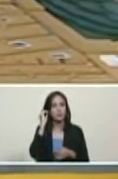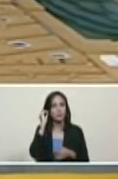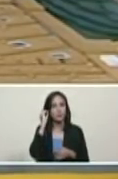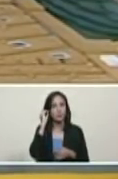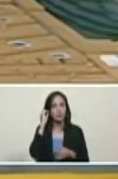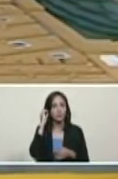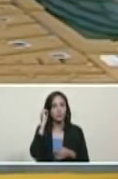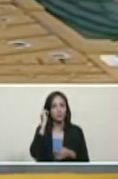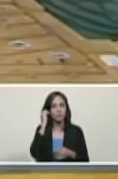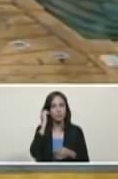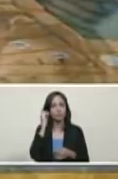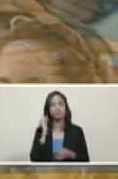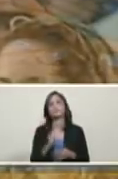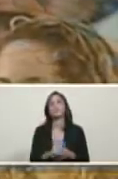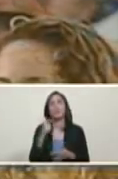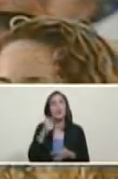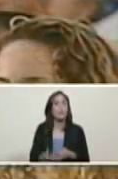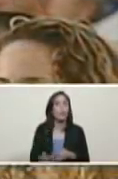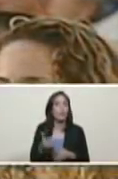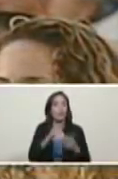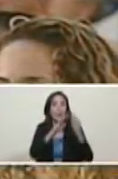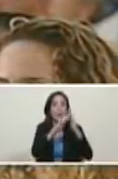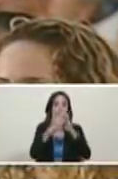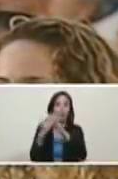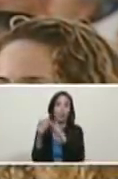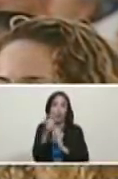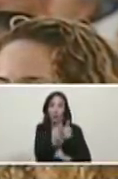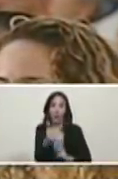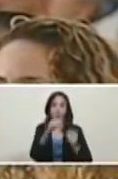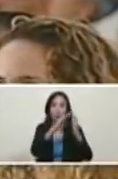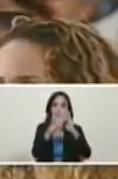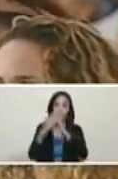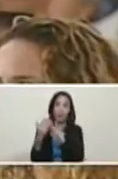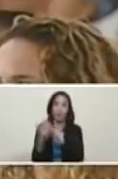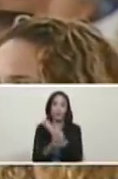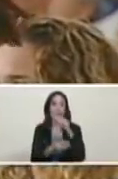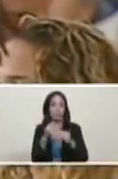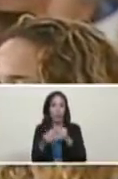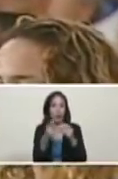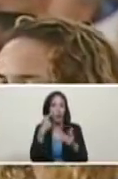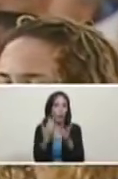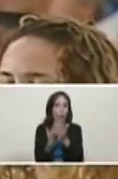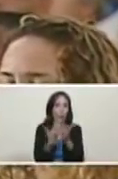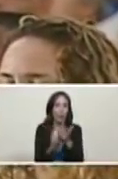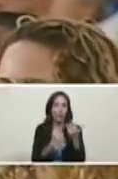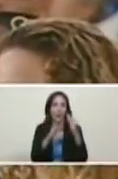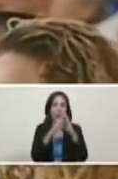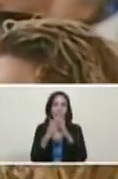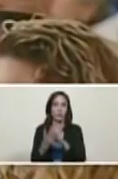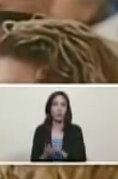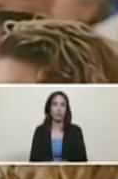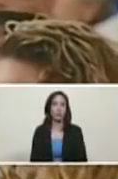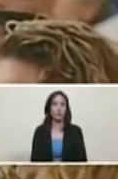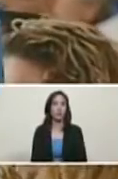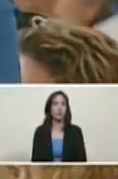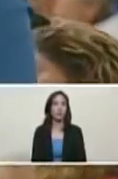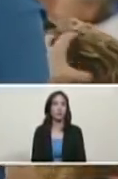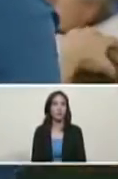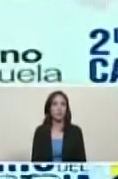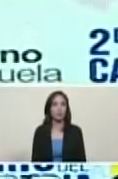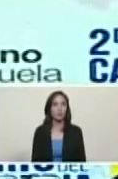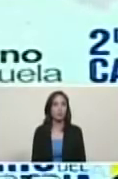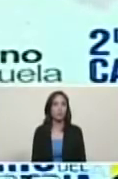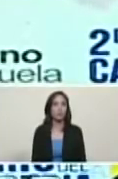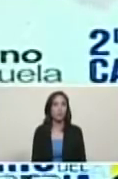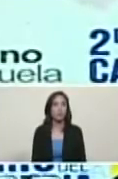cada comunidad tenga el hacer de su cotidianidad. Y finalmente, con esta cartografía... Perdona, tú dices